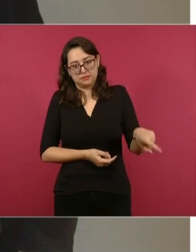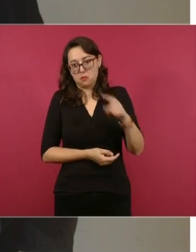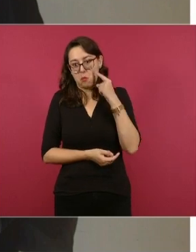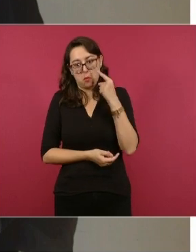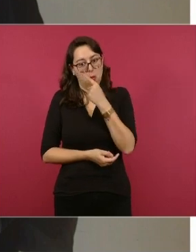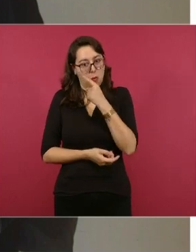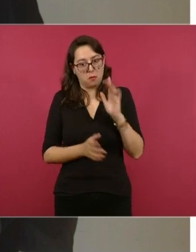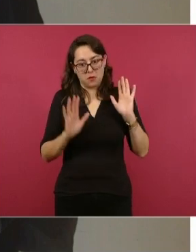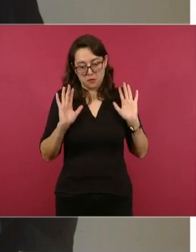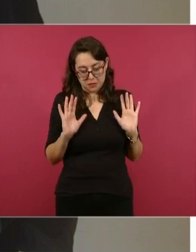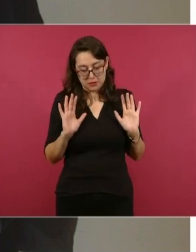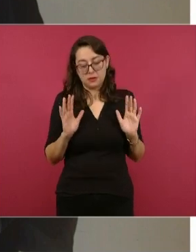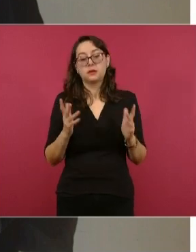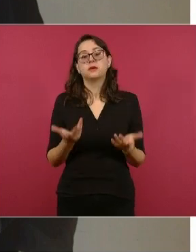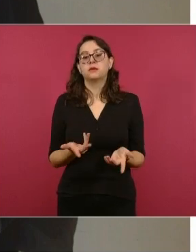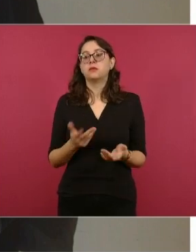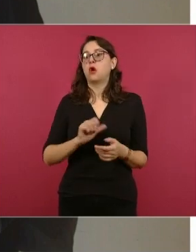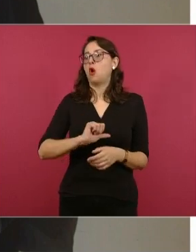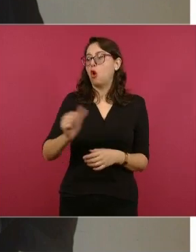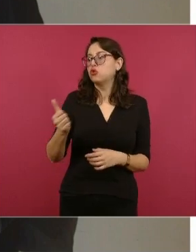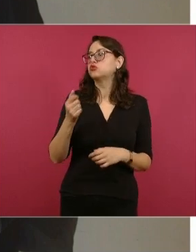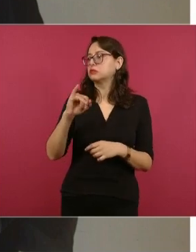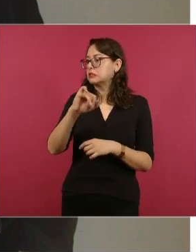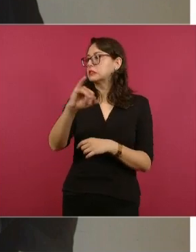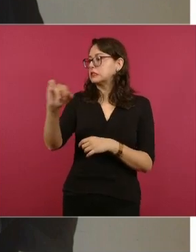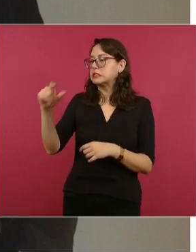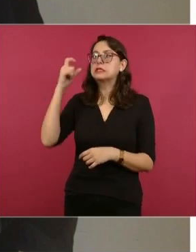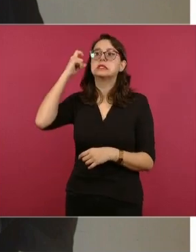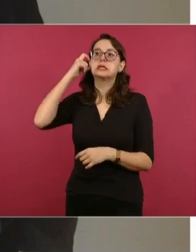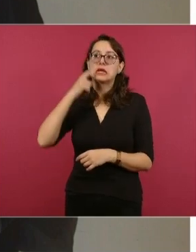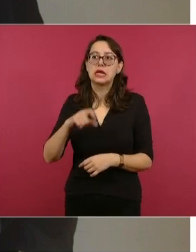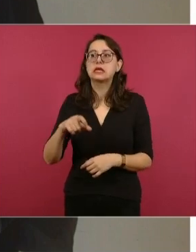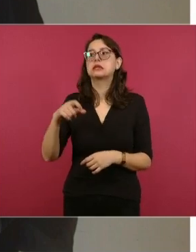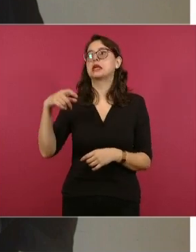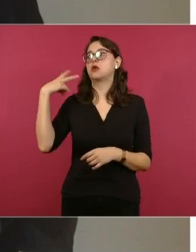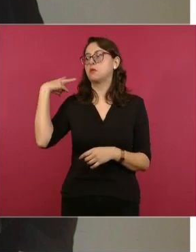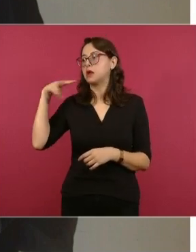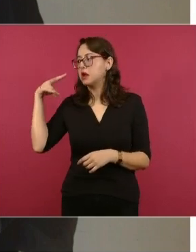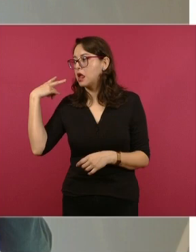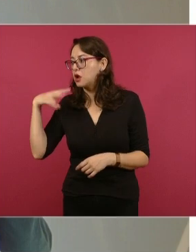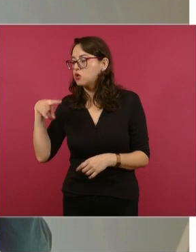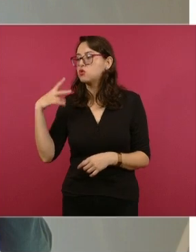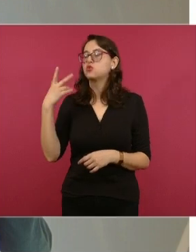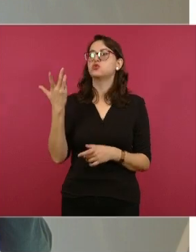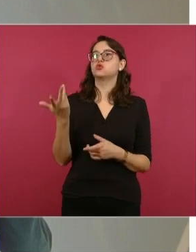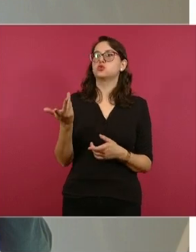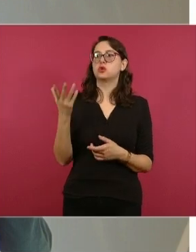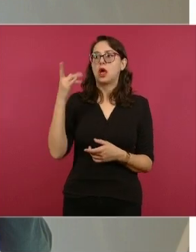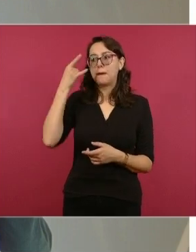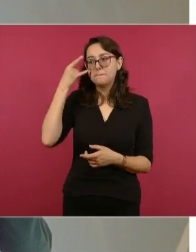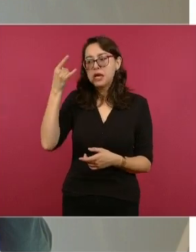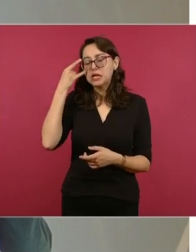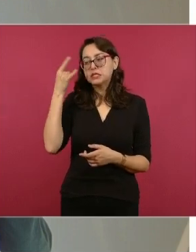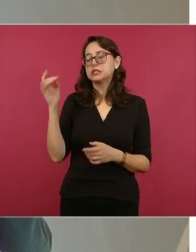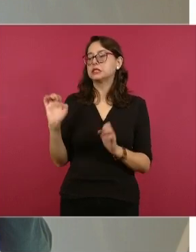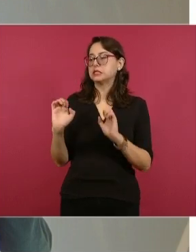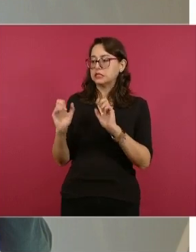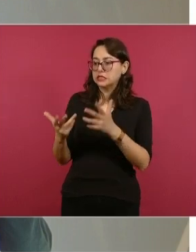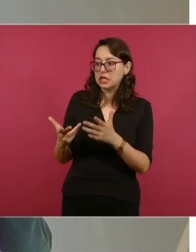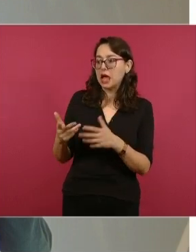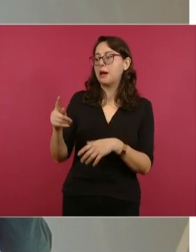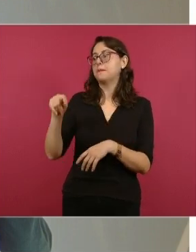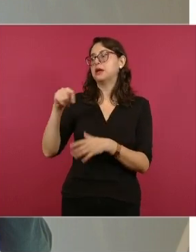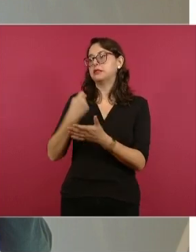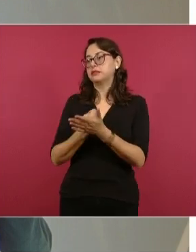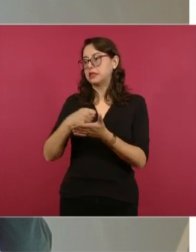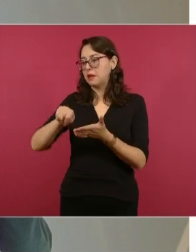siguiente grupo de estados, Guerrero, Campeche, Veracruz, Zacatecas y Chiapas. Posteriormente seguiremos con Tamaulipas,